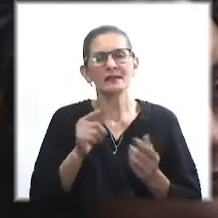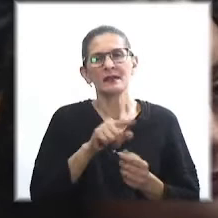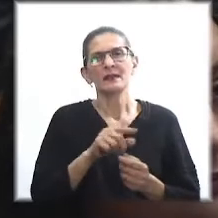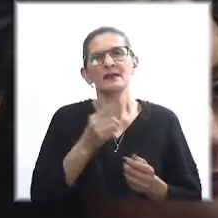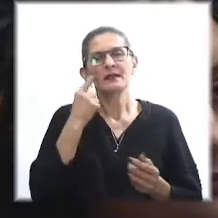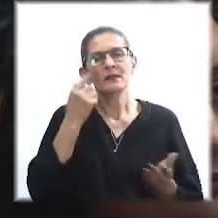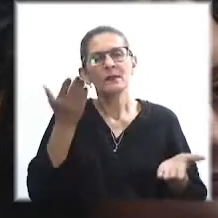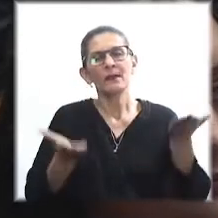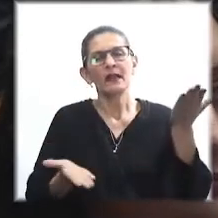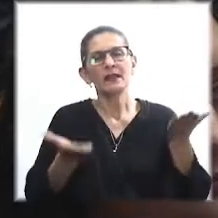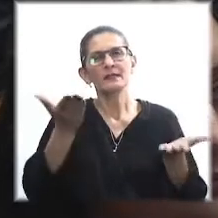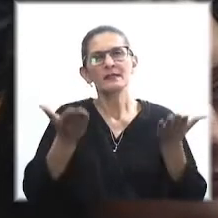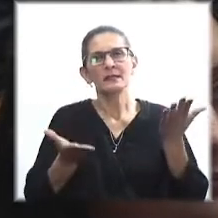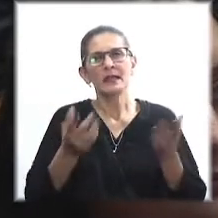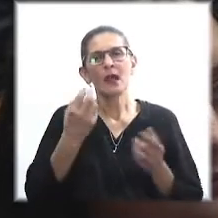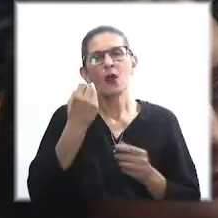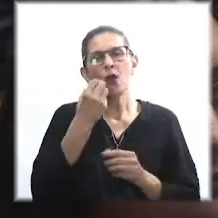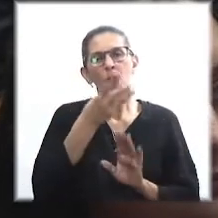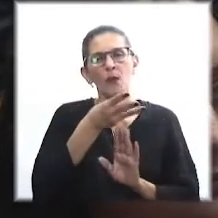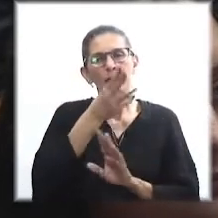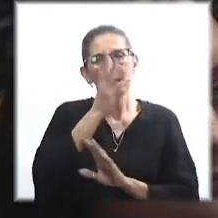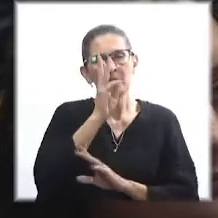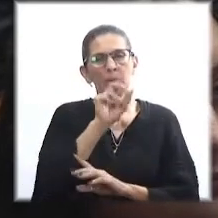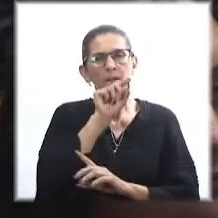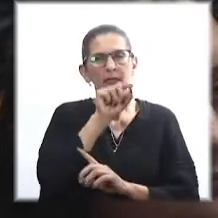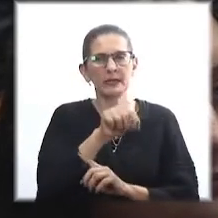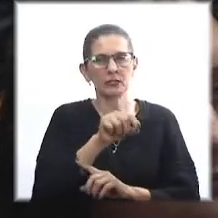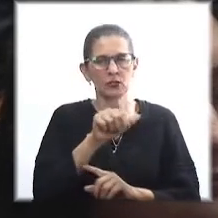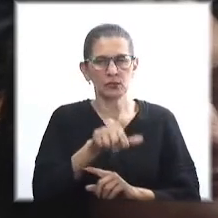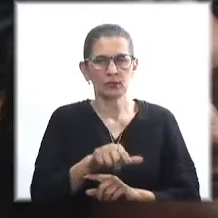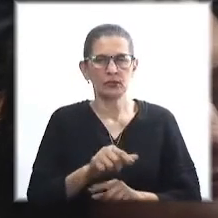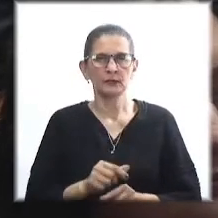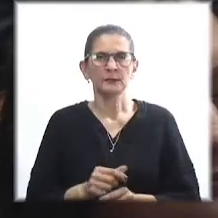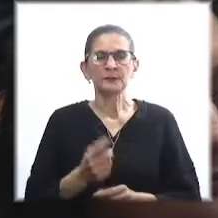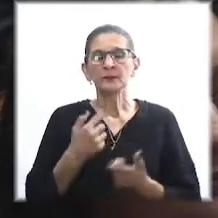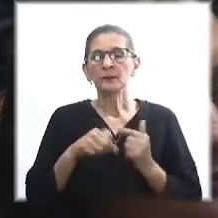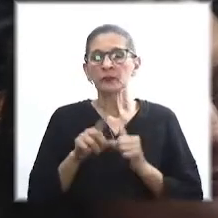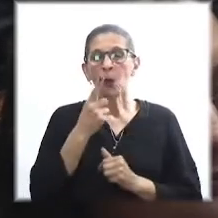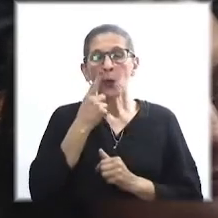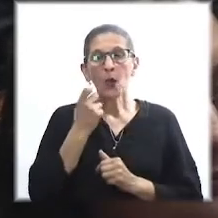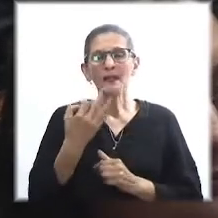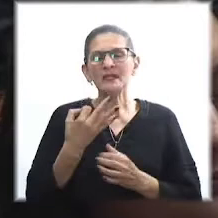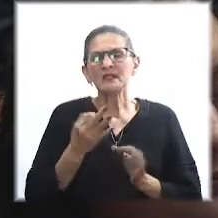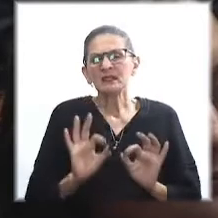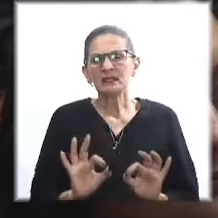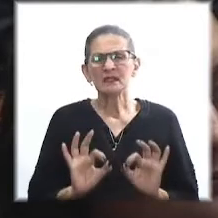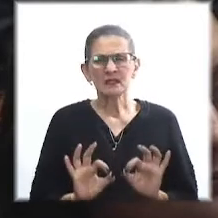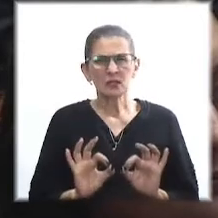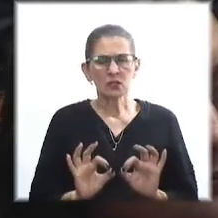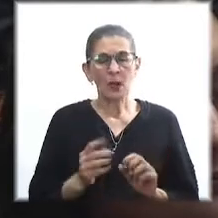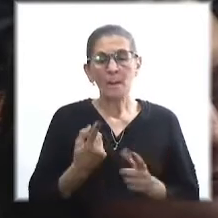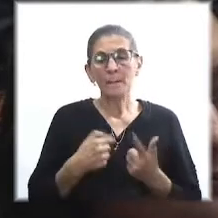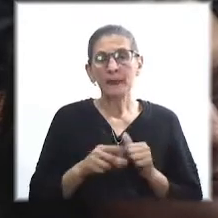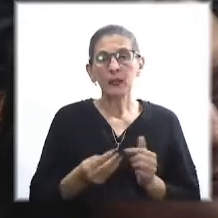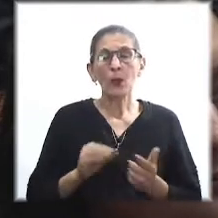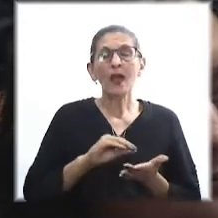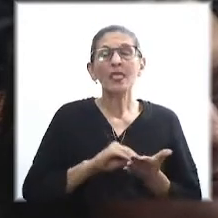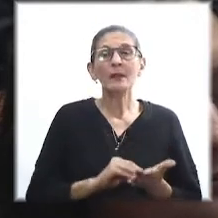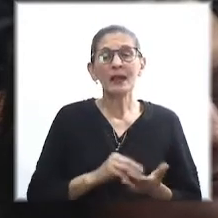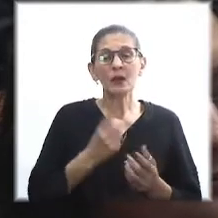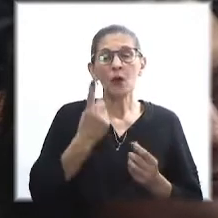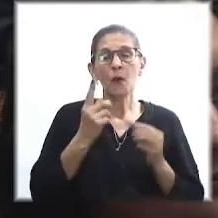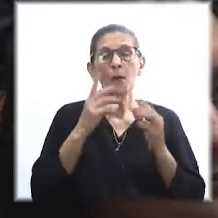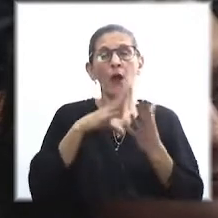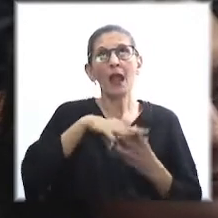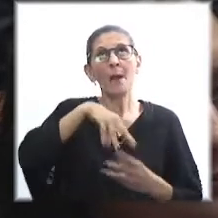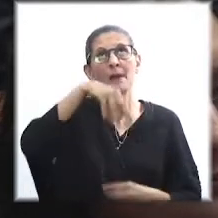te balanceas como el penacho del chiribá. Fue un hombre sencillo, pero a la vez como la palmera chiribá que se